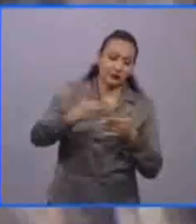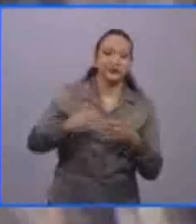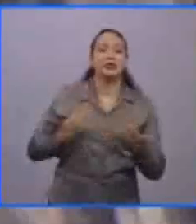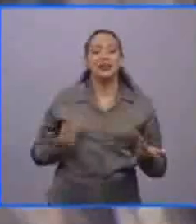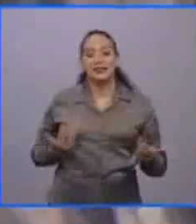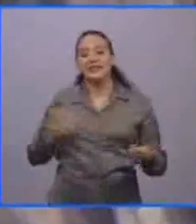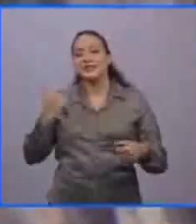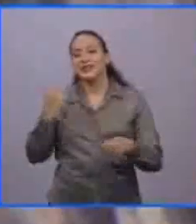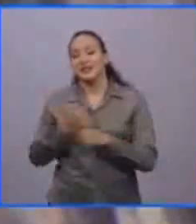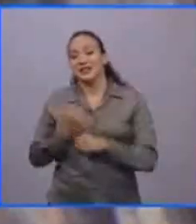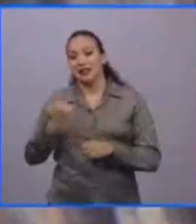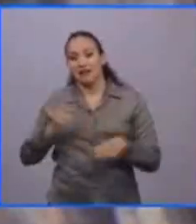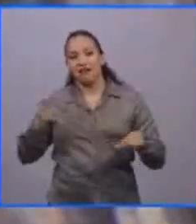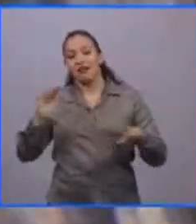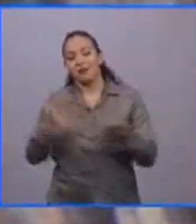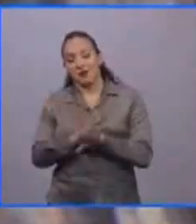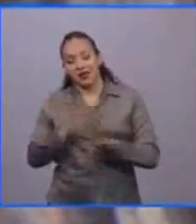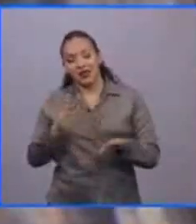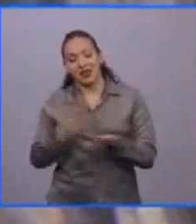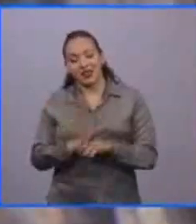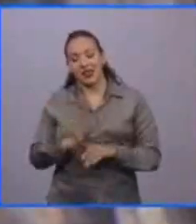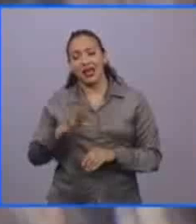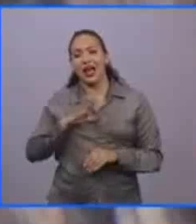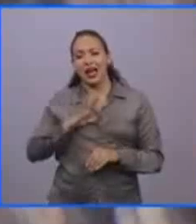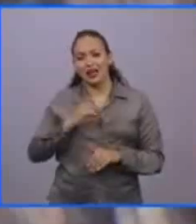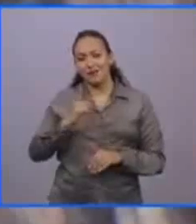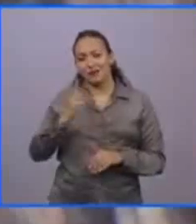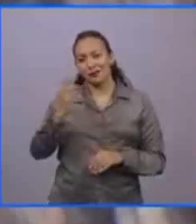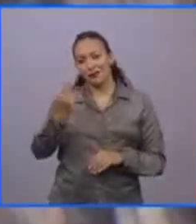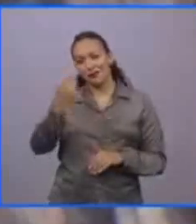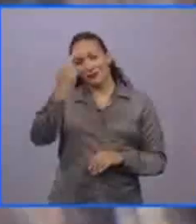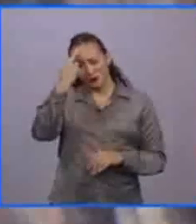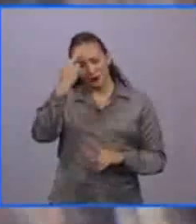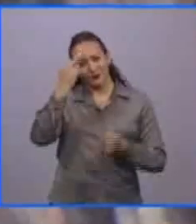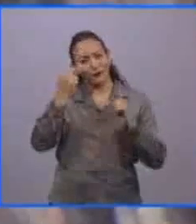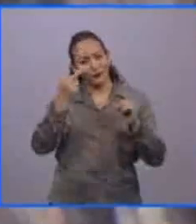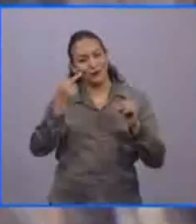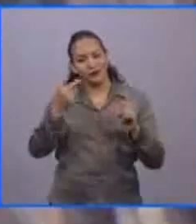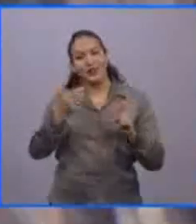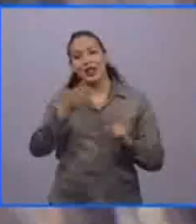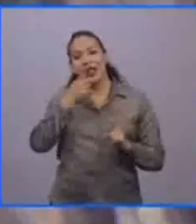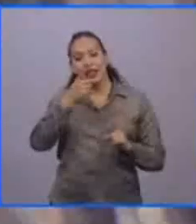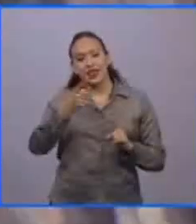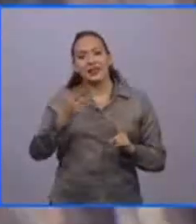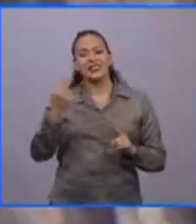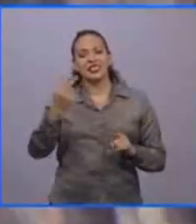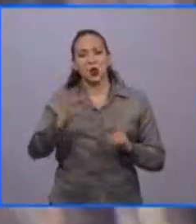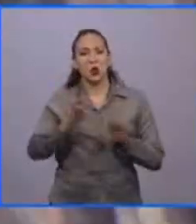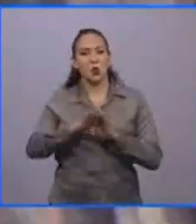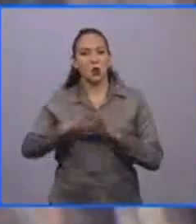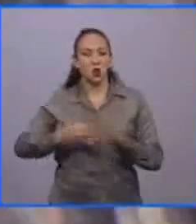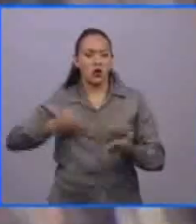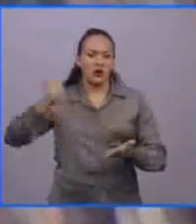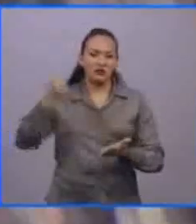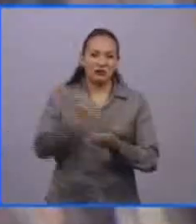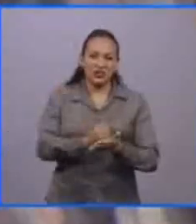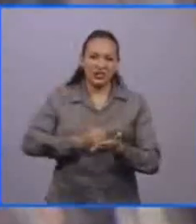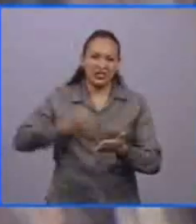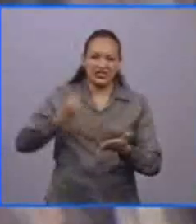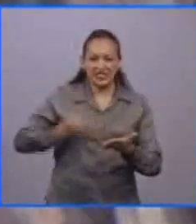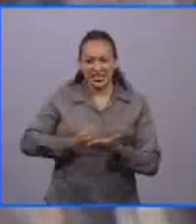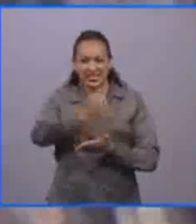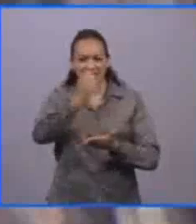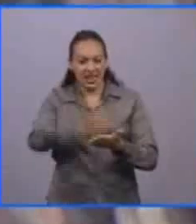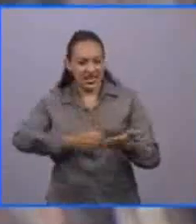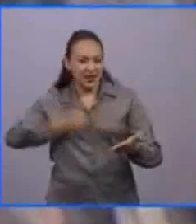ir configurando. Me gusta una frase que se utiliza, y porque es cierto, a golpe de sentencias. Y a golpe de